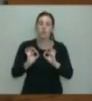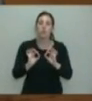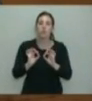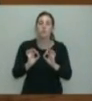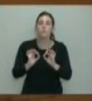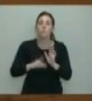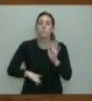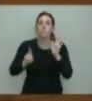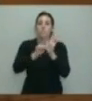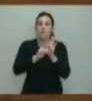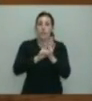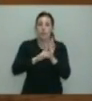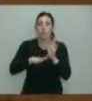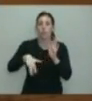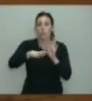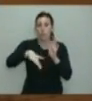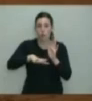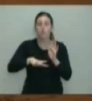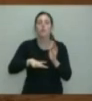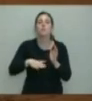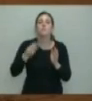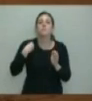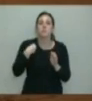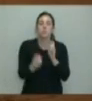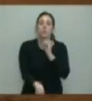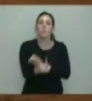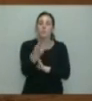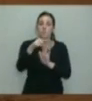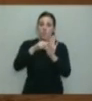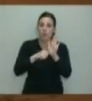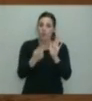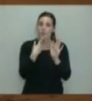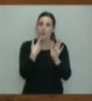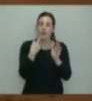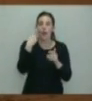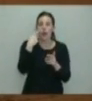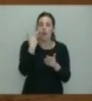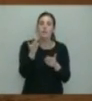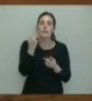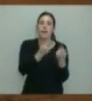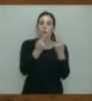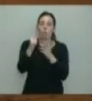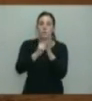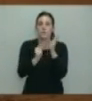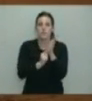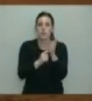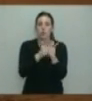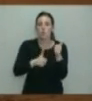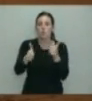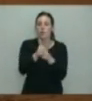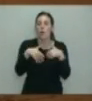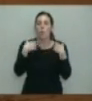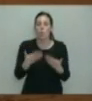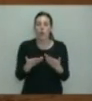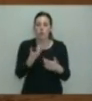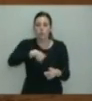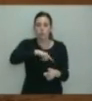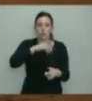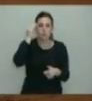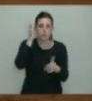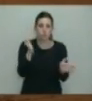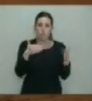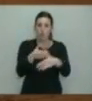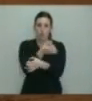de ese decreto de zonificación, donde se deban establecer qué peso deben de jugar cada uno de estos criterios. Nosotros creemos que ese es el marco